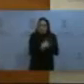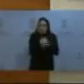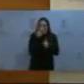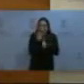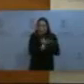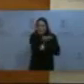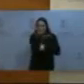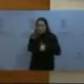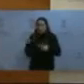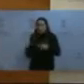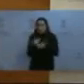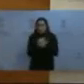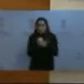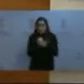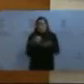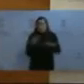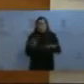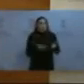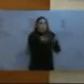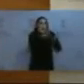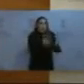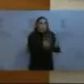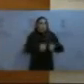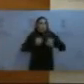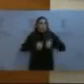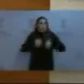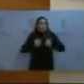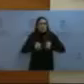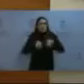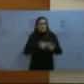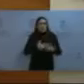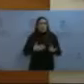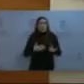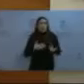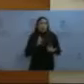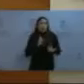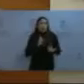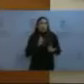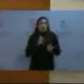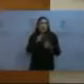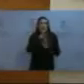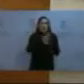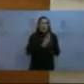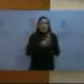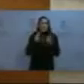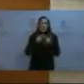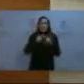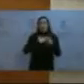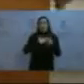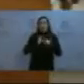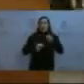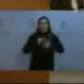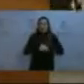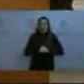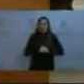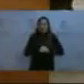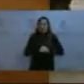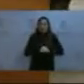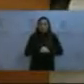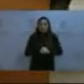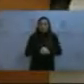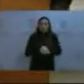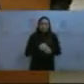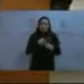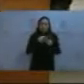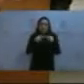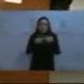puede ser es que usted se embare en el cumplimiento de un programa político que naturalmente los